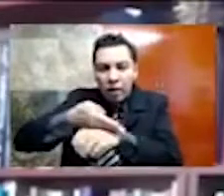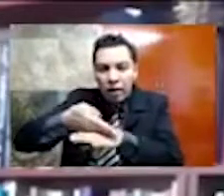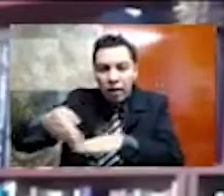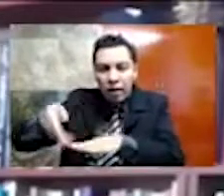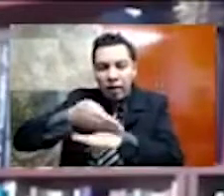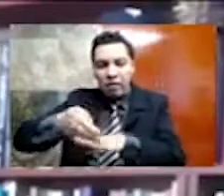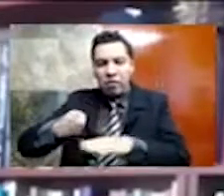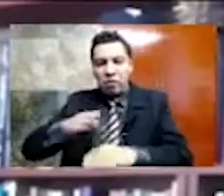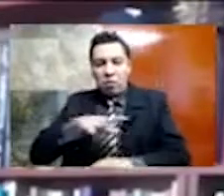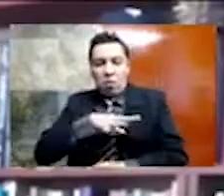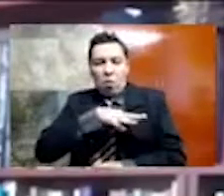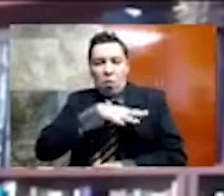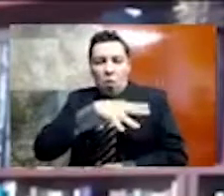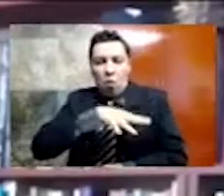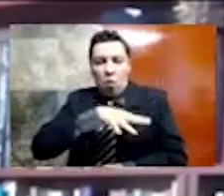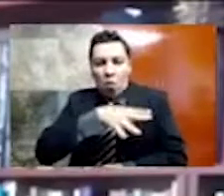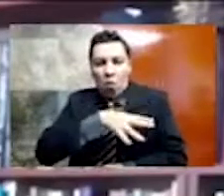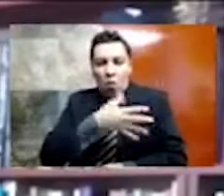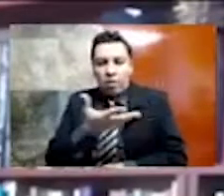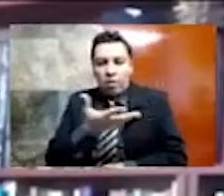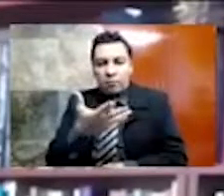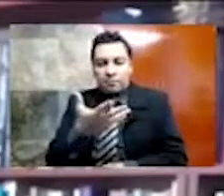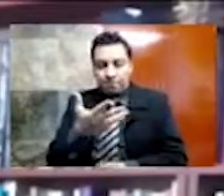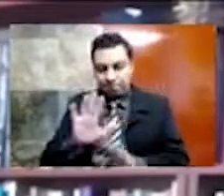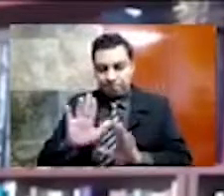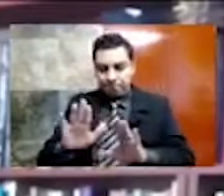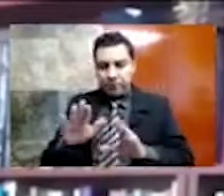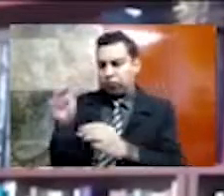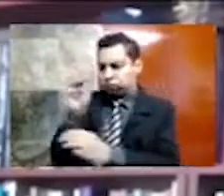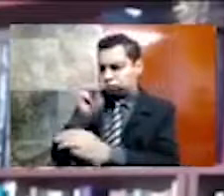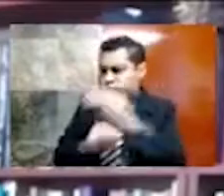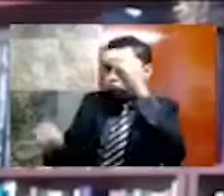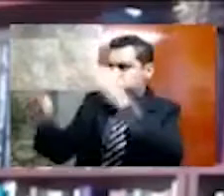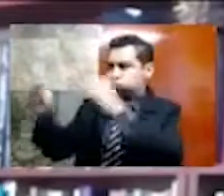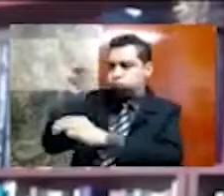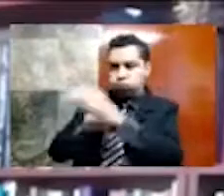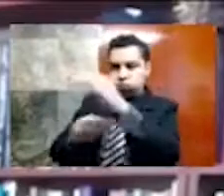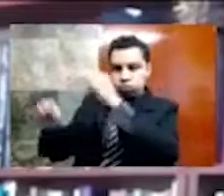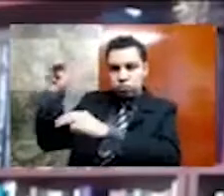alrededor, dedicada a la diosa del agua que brota de la tierra,